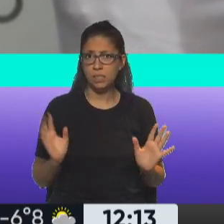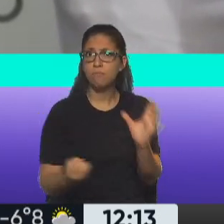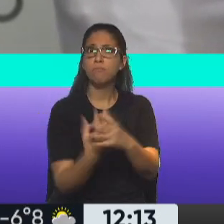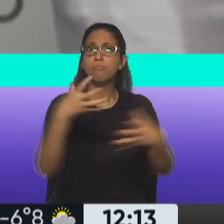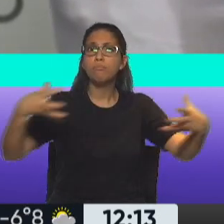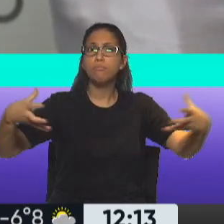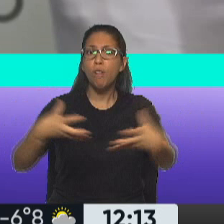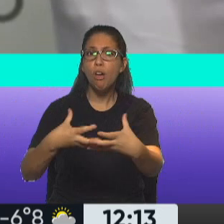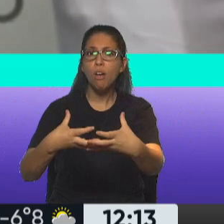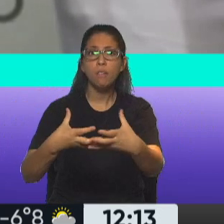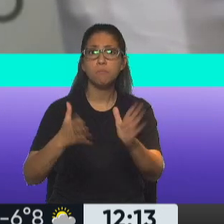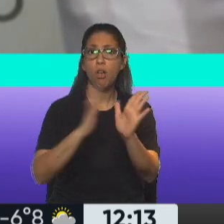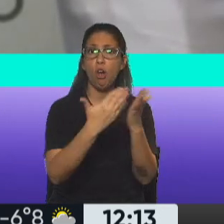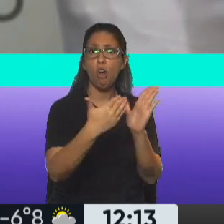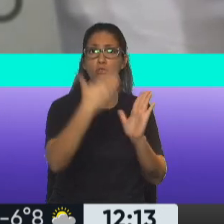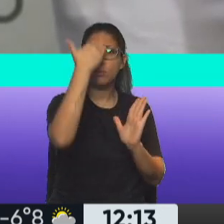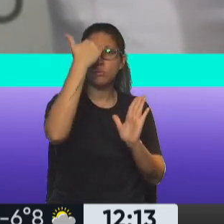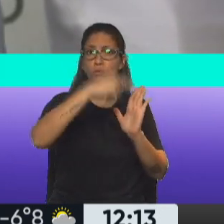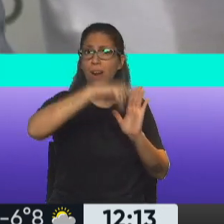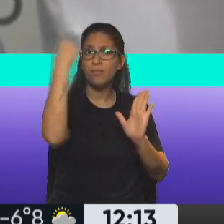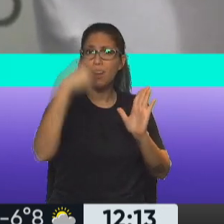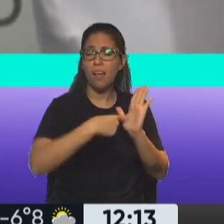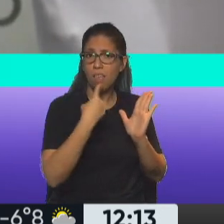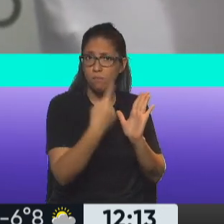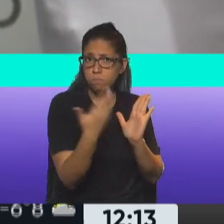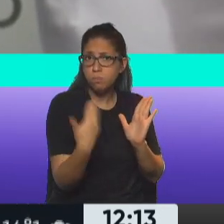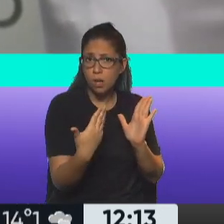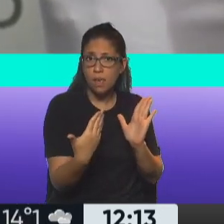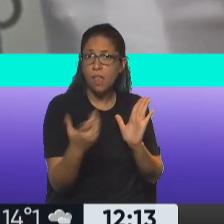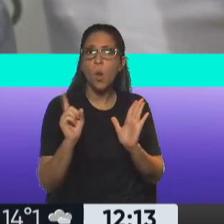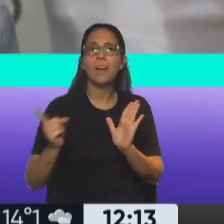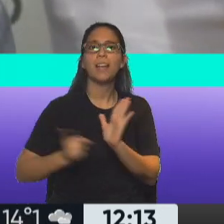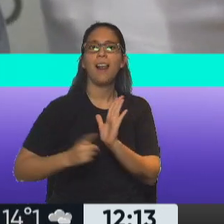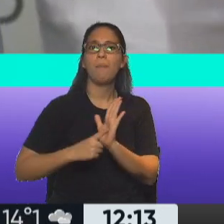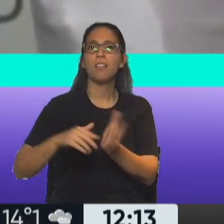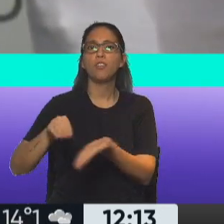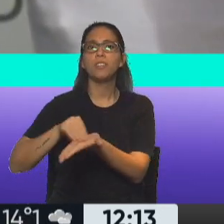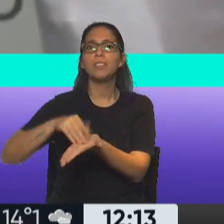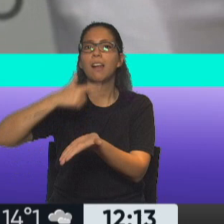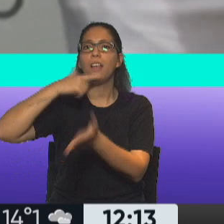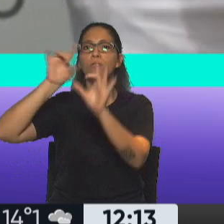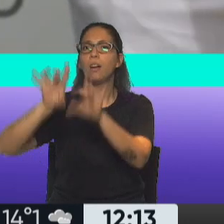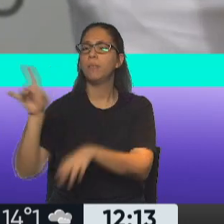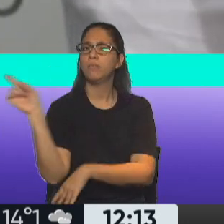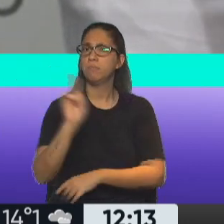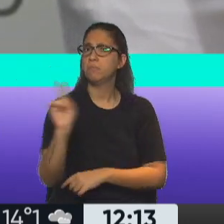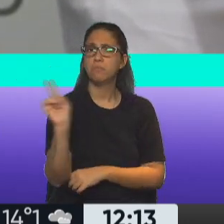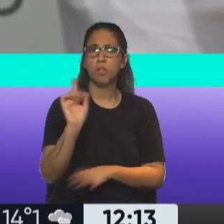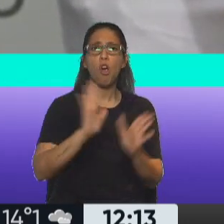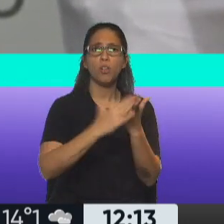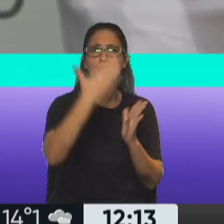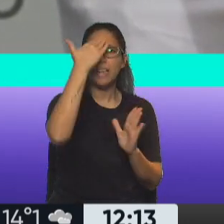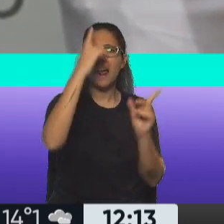bloques está en la Constitución Nacional, no es solo el reglamento del Senado. La Constitución Nacional,